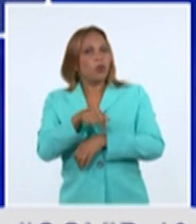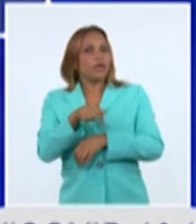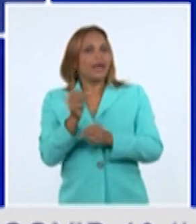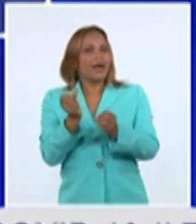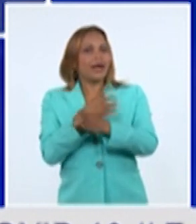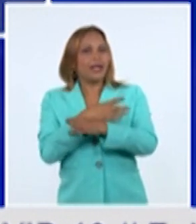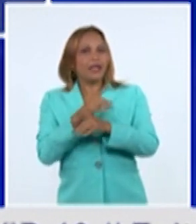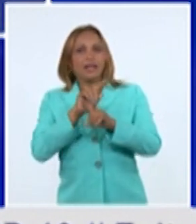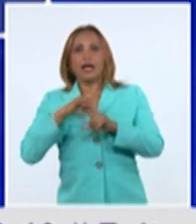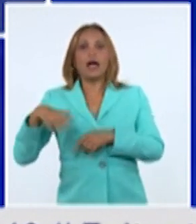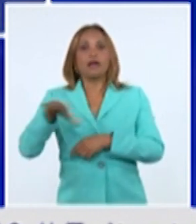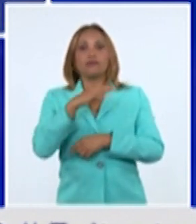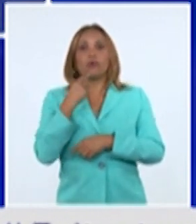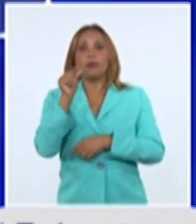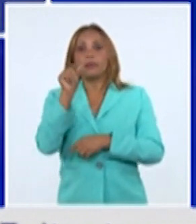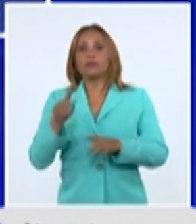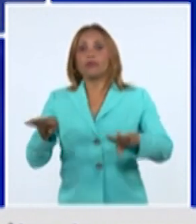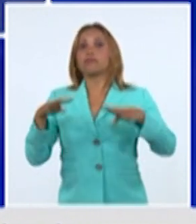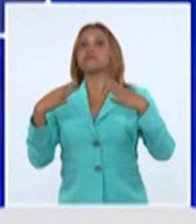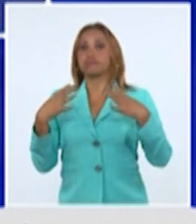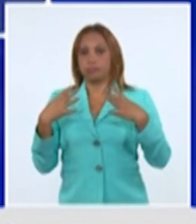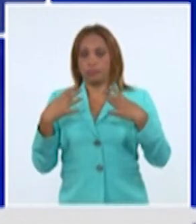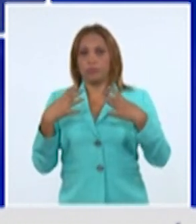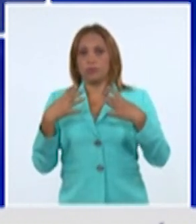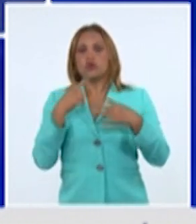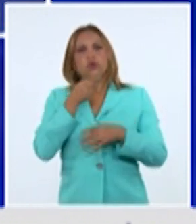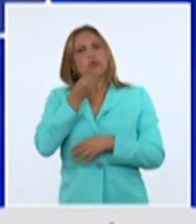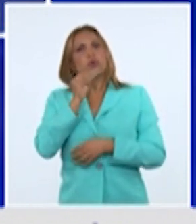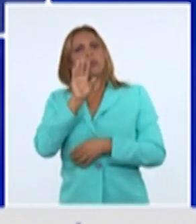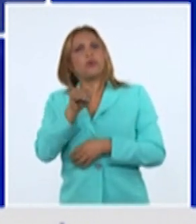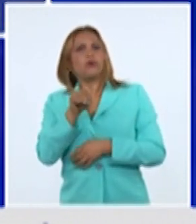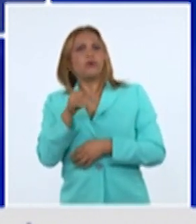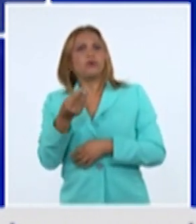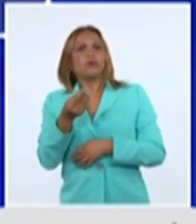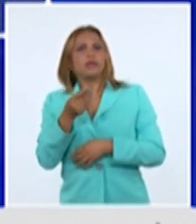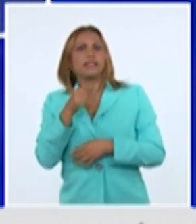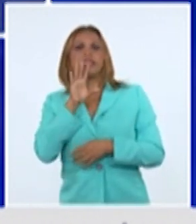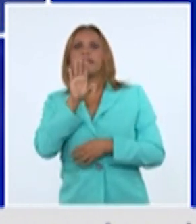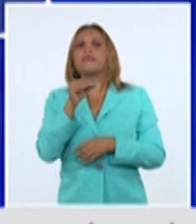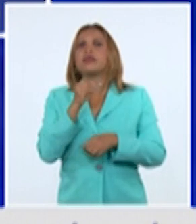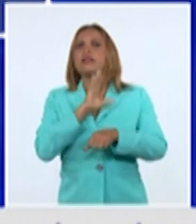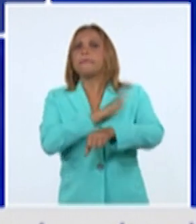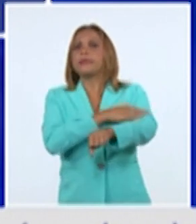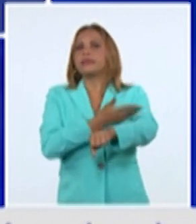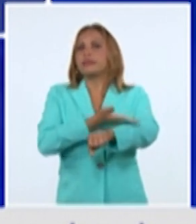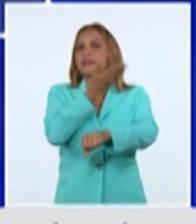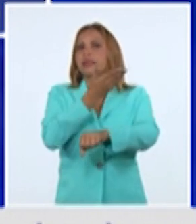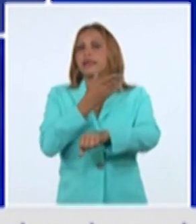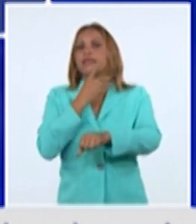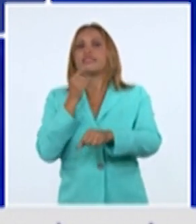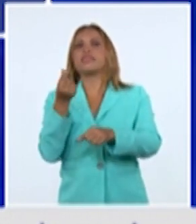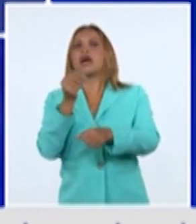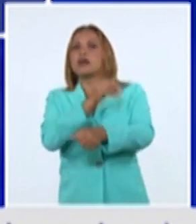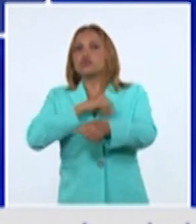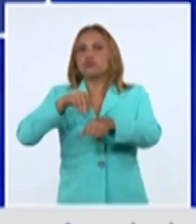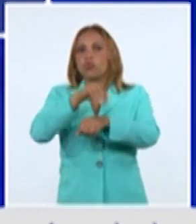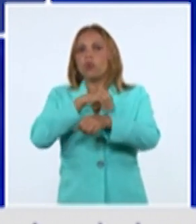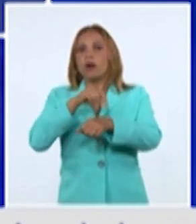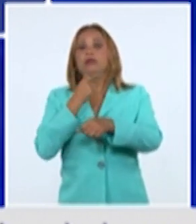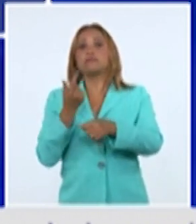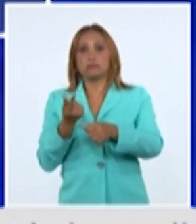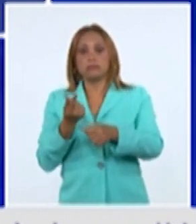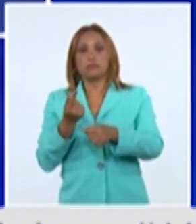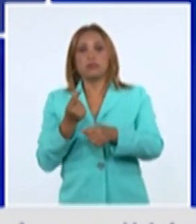a todas las personas que nos escuchan. Yo puedo tener hipertensión arterial, diabetes mellitus, ser